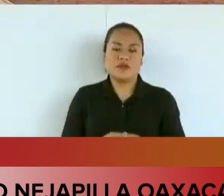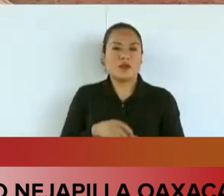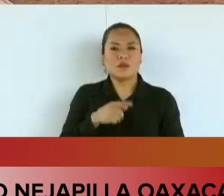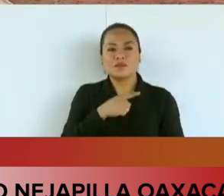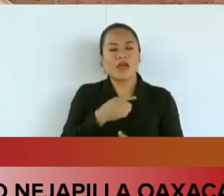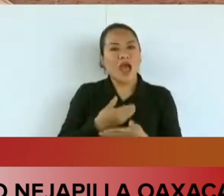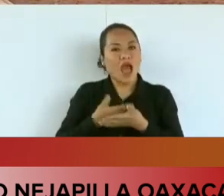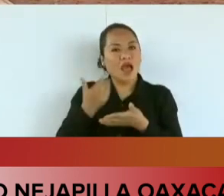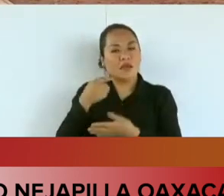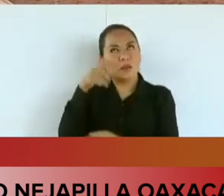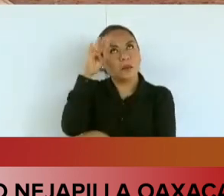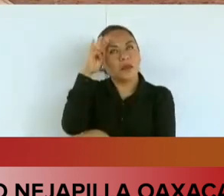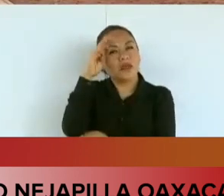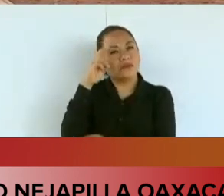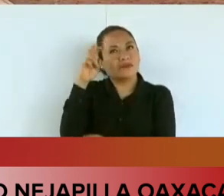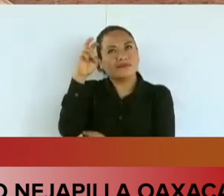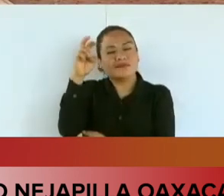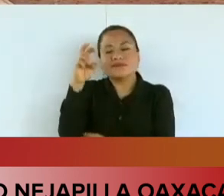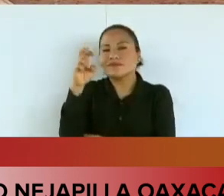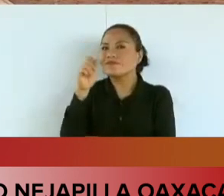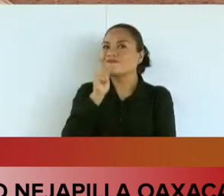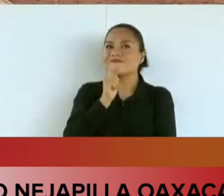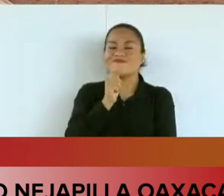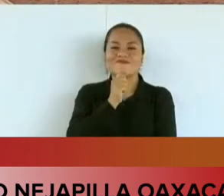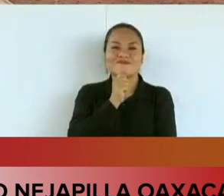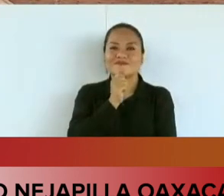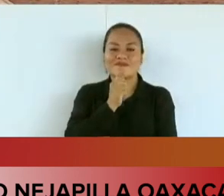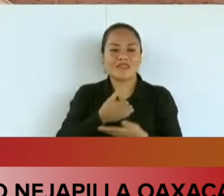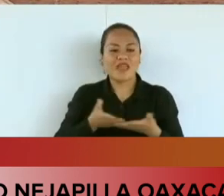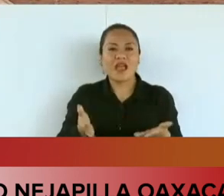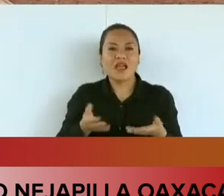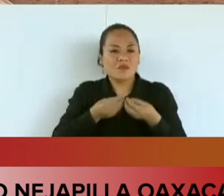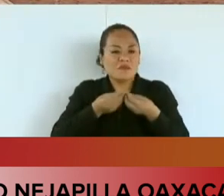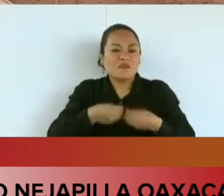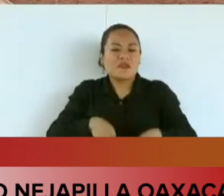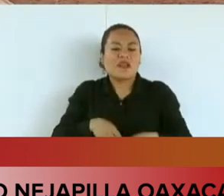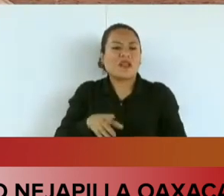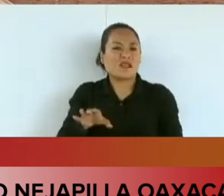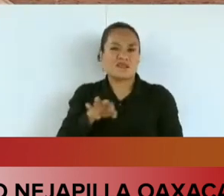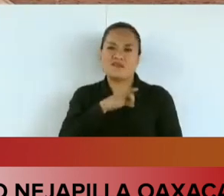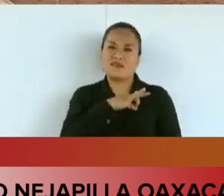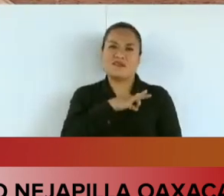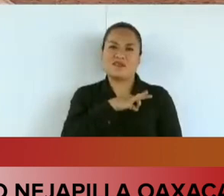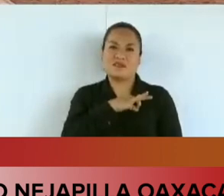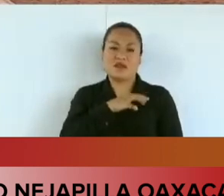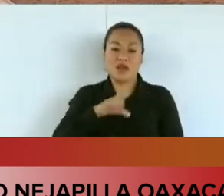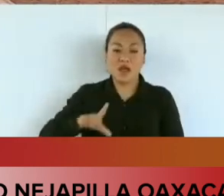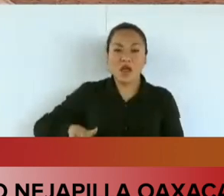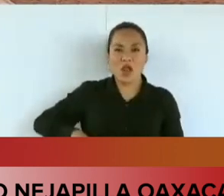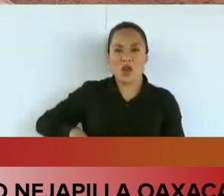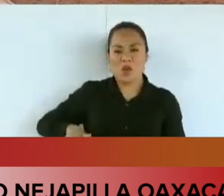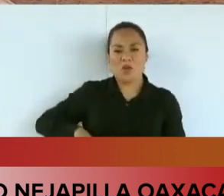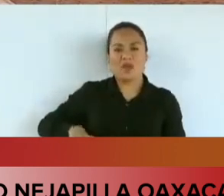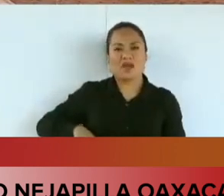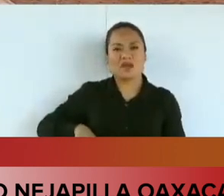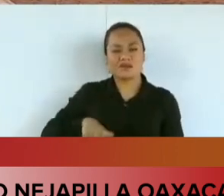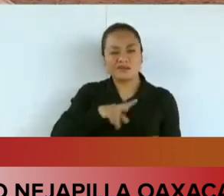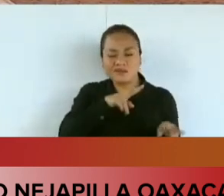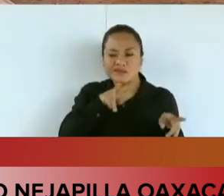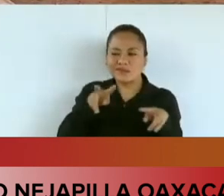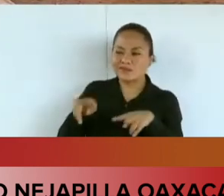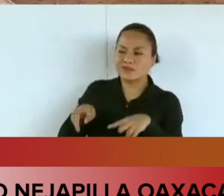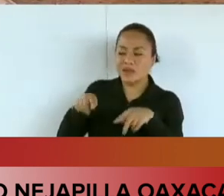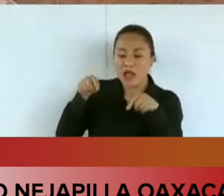soñar, pues habíamos perdido la fe en que nuestros gobernantes voltearan a